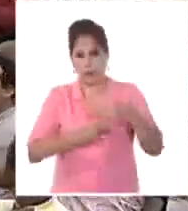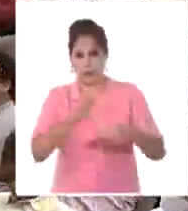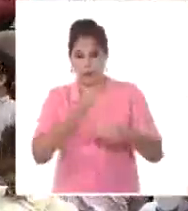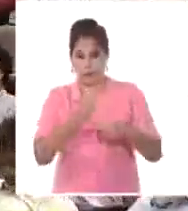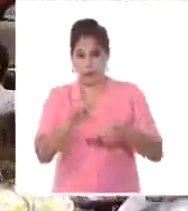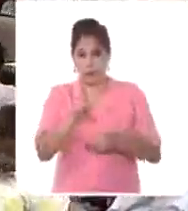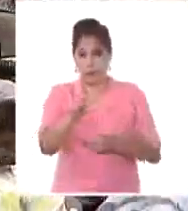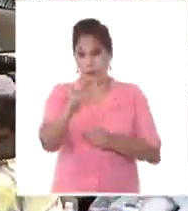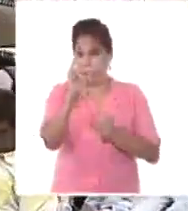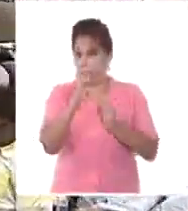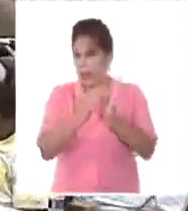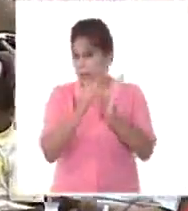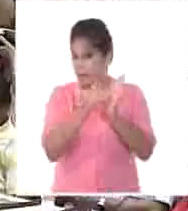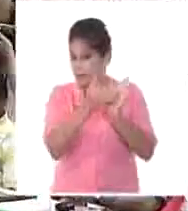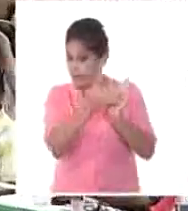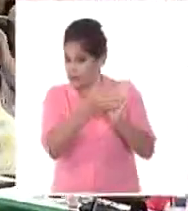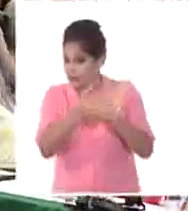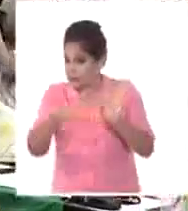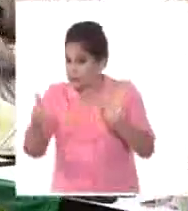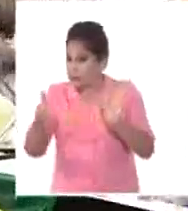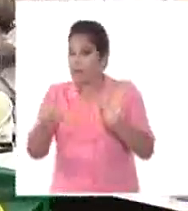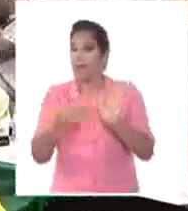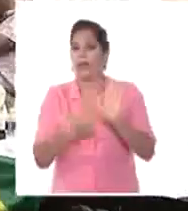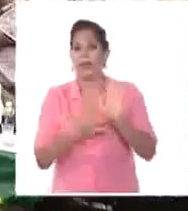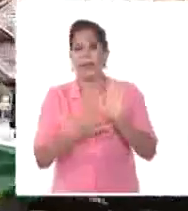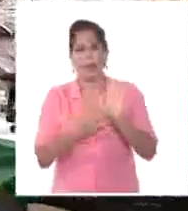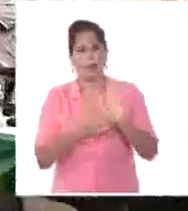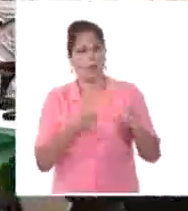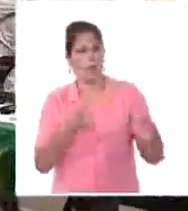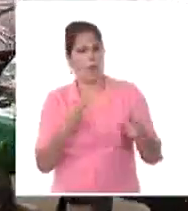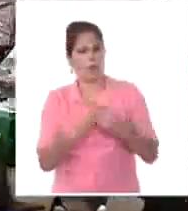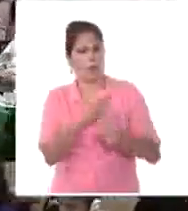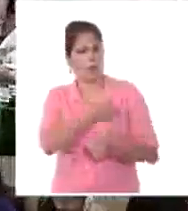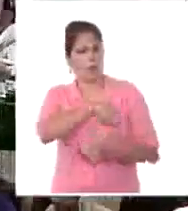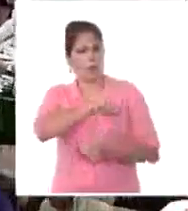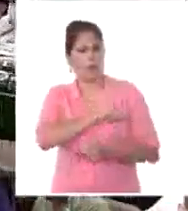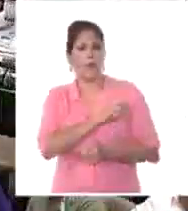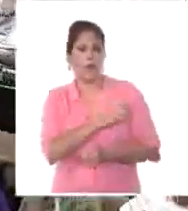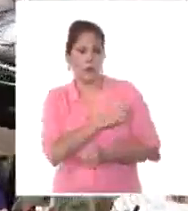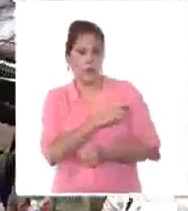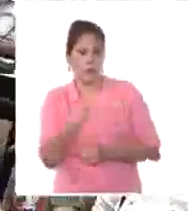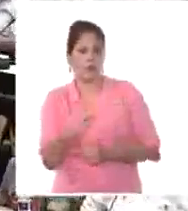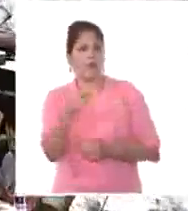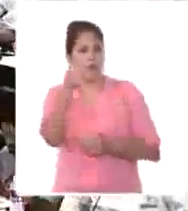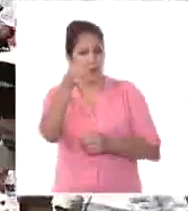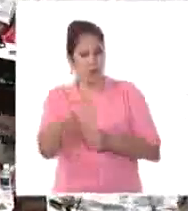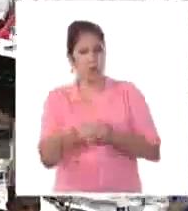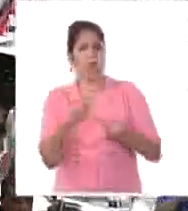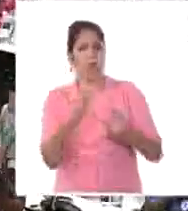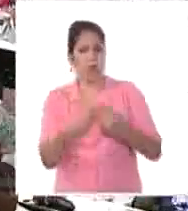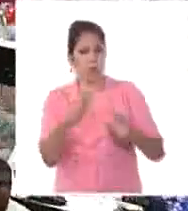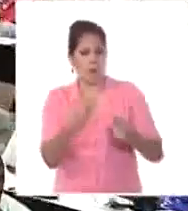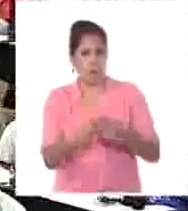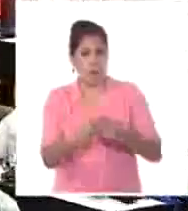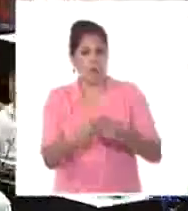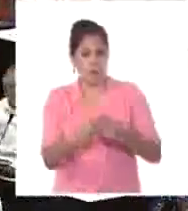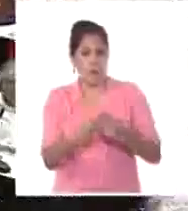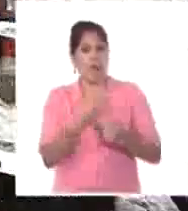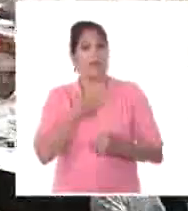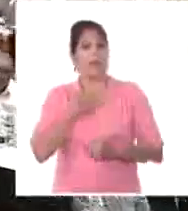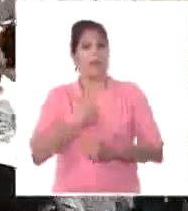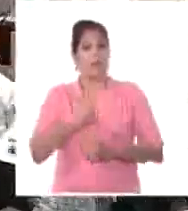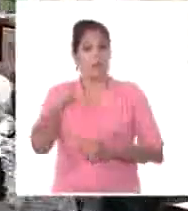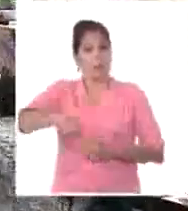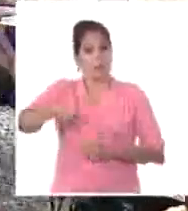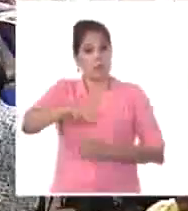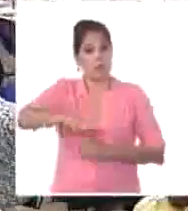los últimos 6 meses demuestran la confianza del pueblo en la revolución, en la infinita obra de justicia social